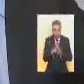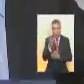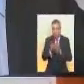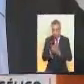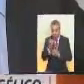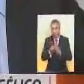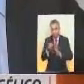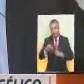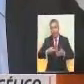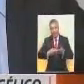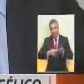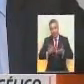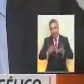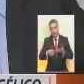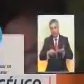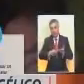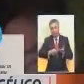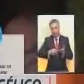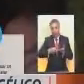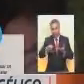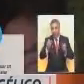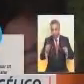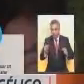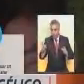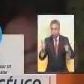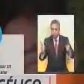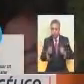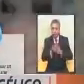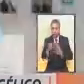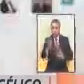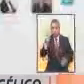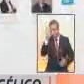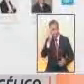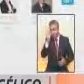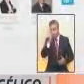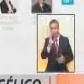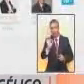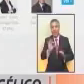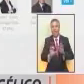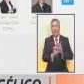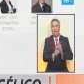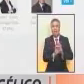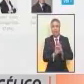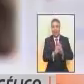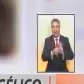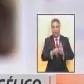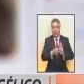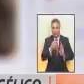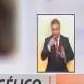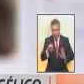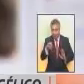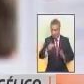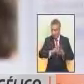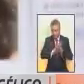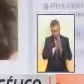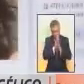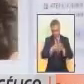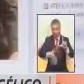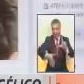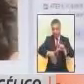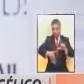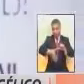las nuevas tecnologías para tener un lugar de encuentro. El primer Facebook evangélico creado en Chile para toda Latinoamérica, que permite